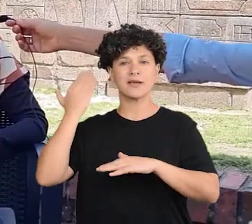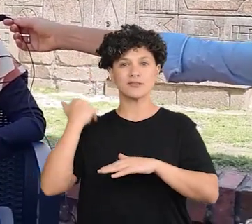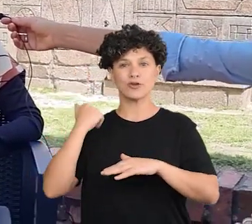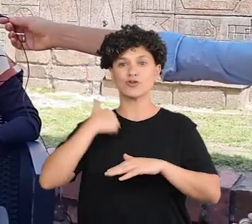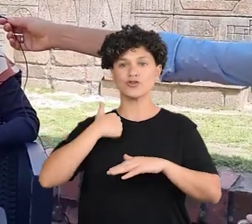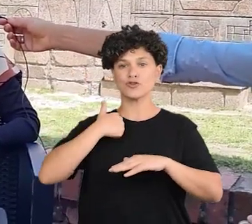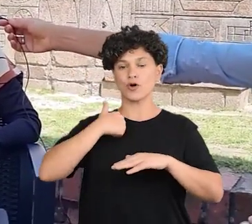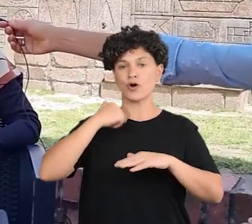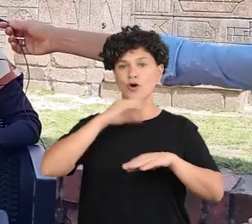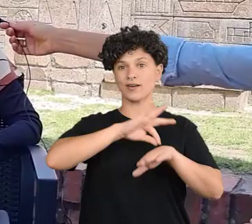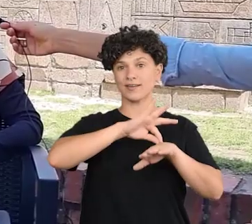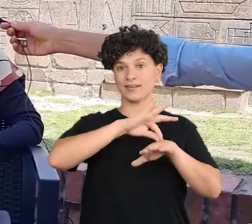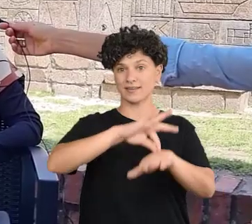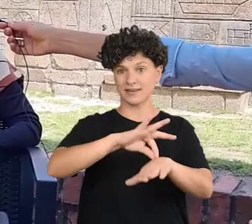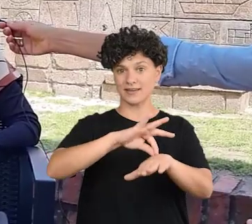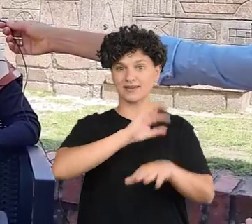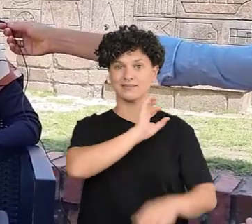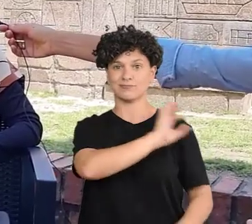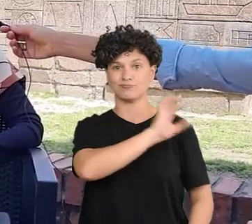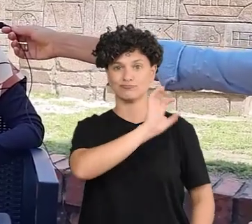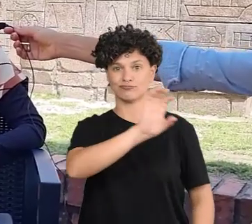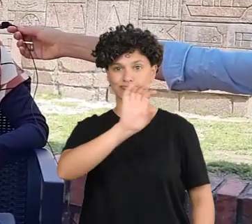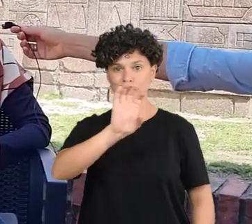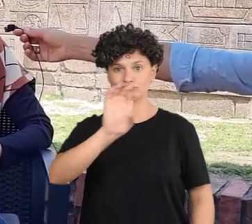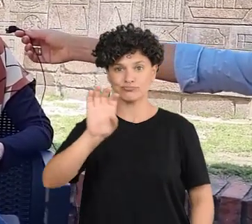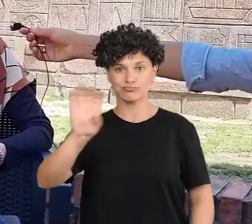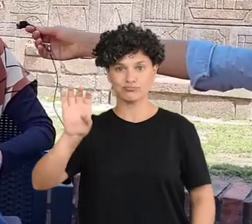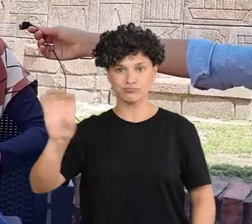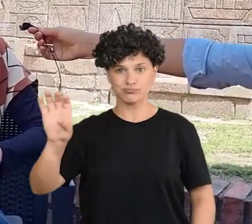en la última curaduría.